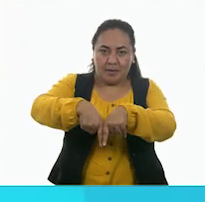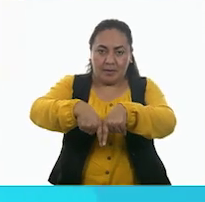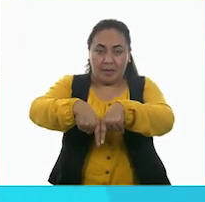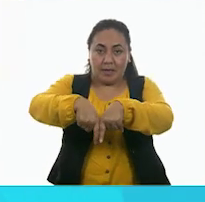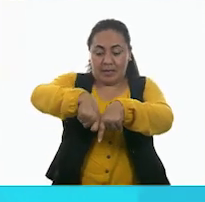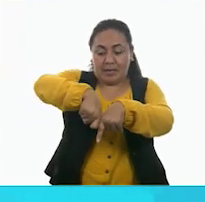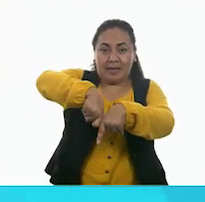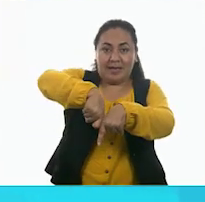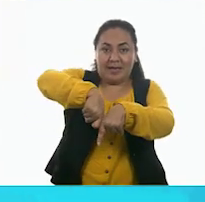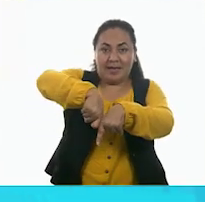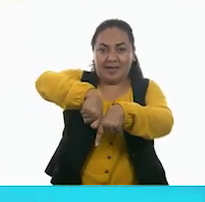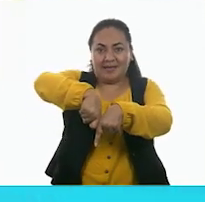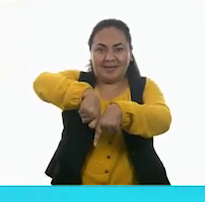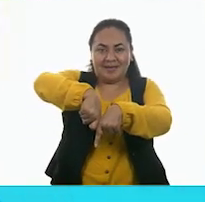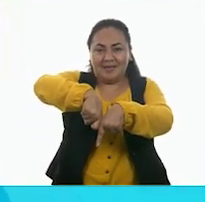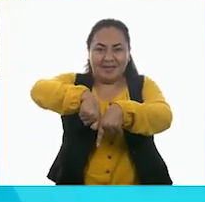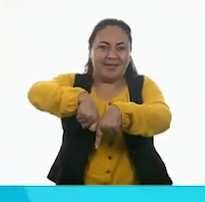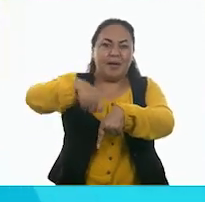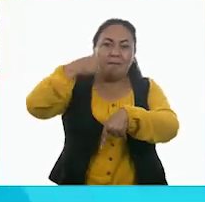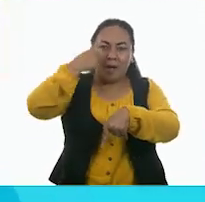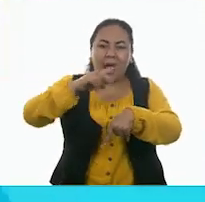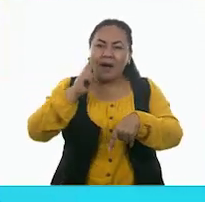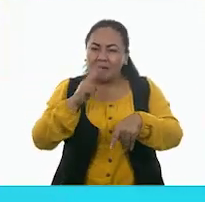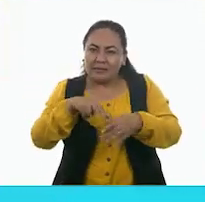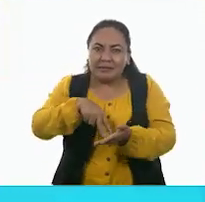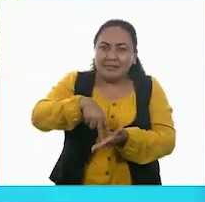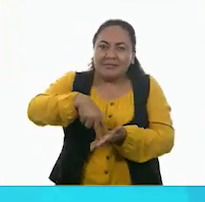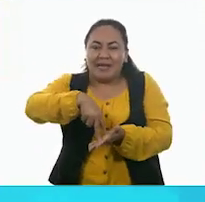mete la pelota. Vamos a hacerlo otra vez.